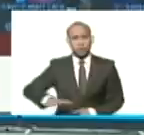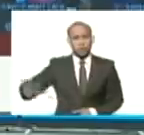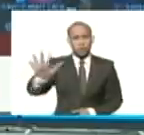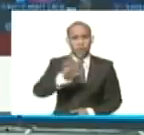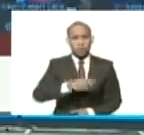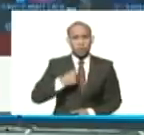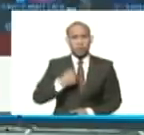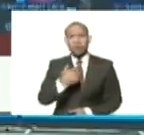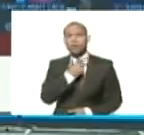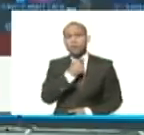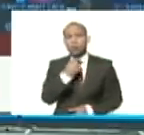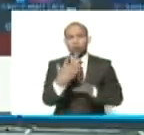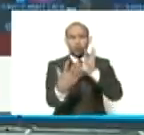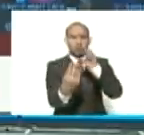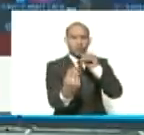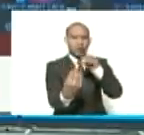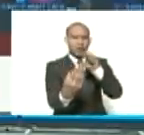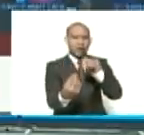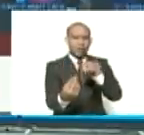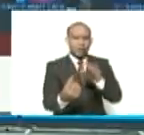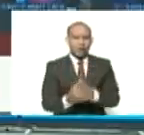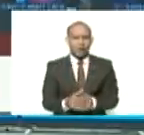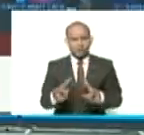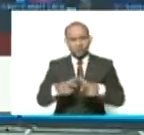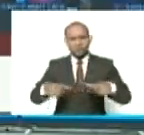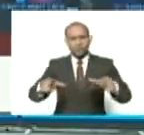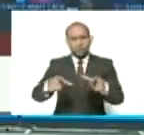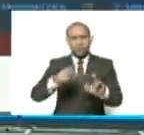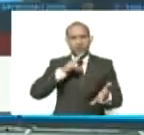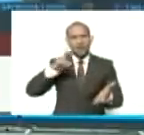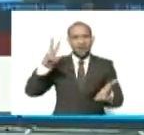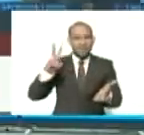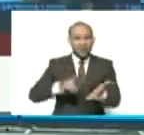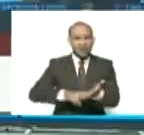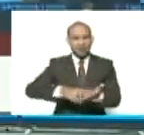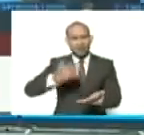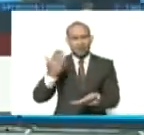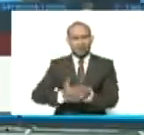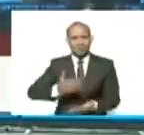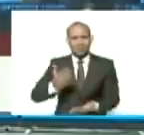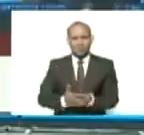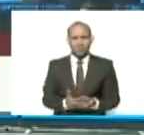gusta hablar en la medida de lo posible, al máximo, con la verdad cruda.